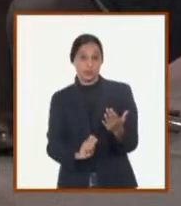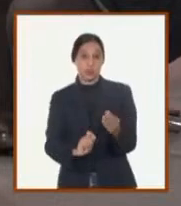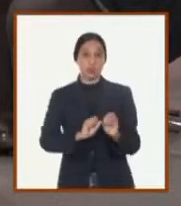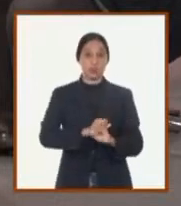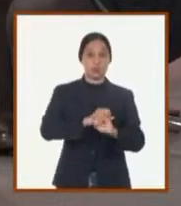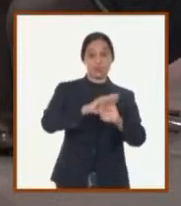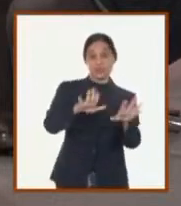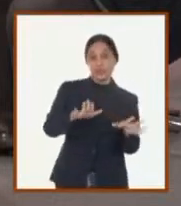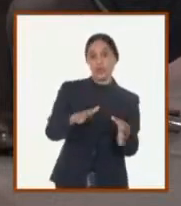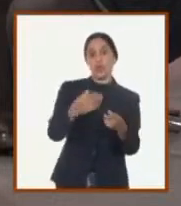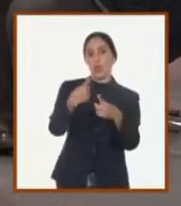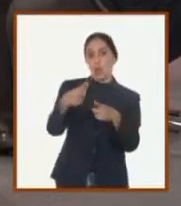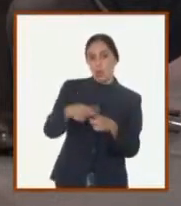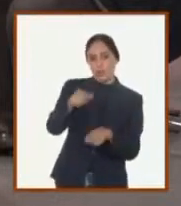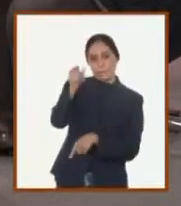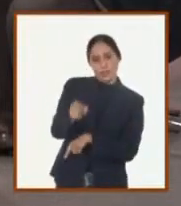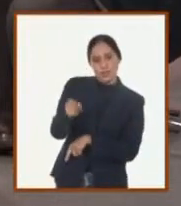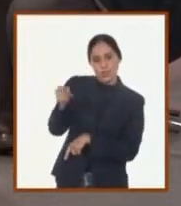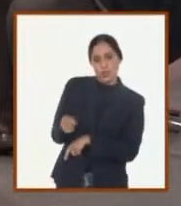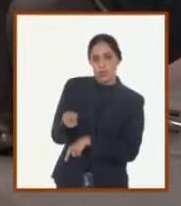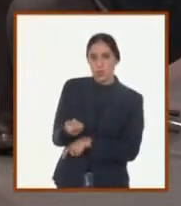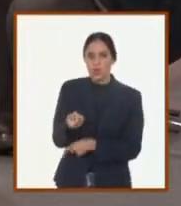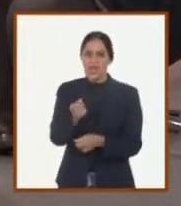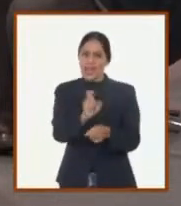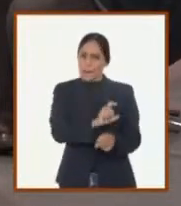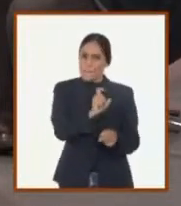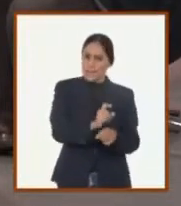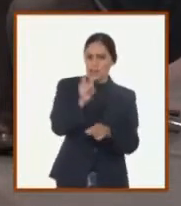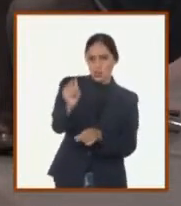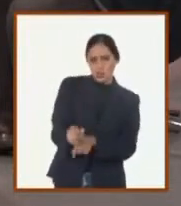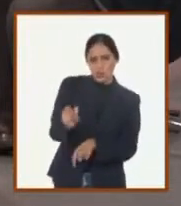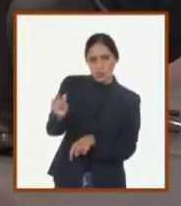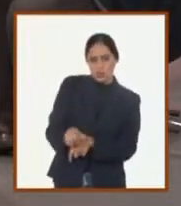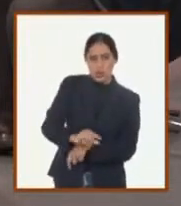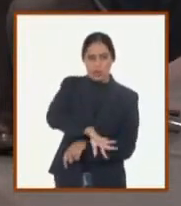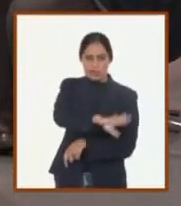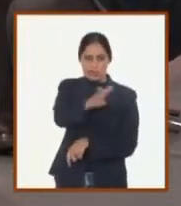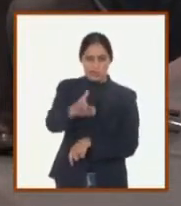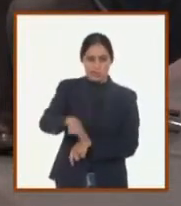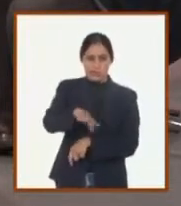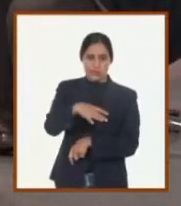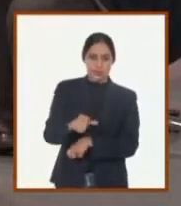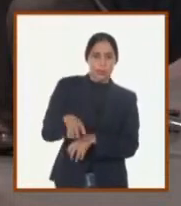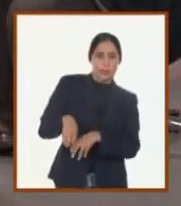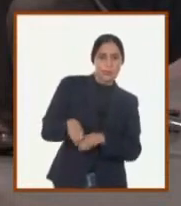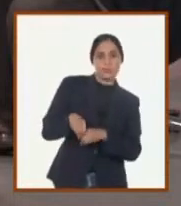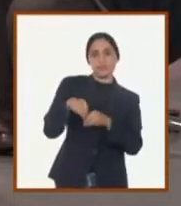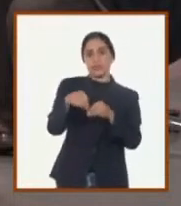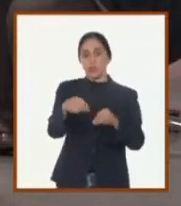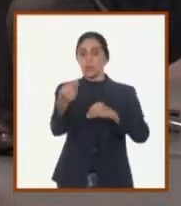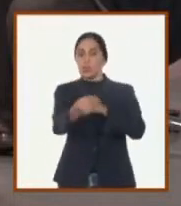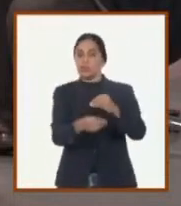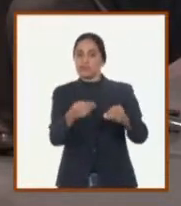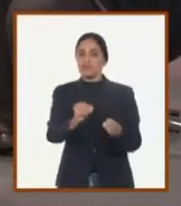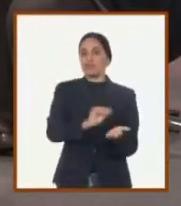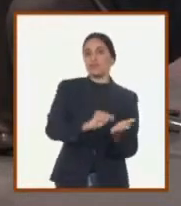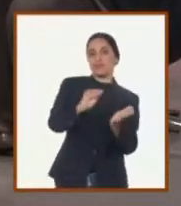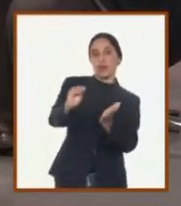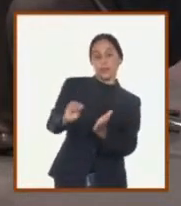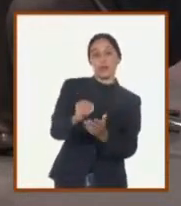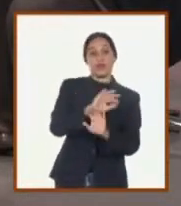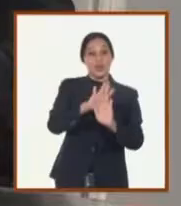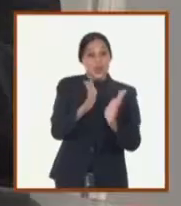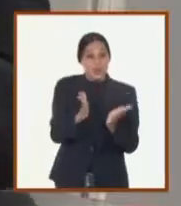mensajeros con Los Campesinos lo que se mandaba al Llano lo que se mandaba al exterior y todo eso